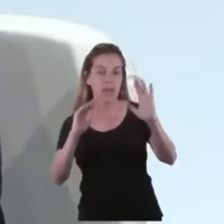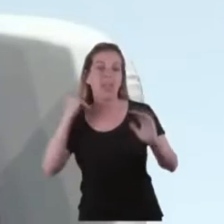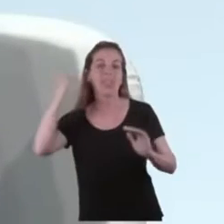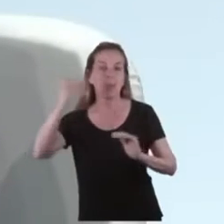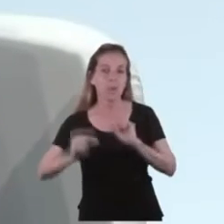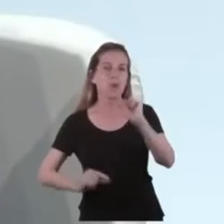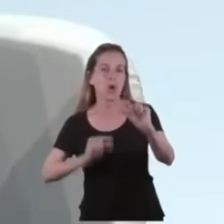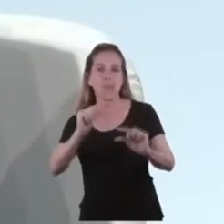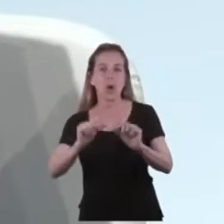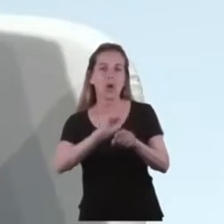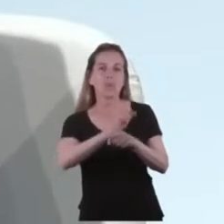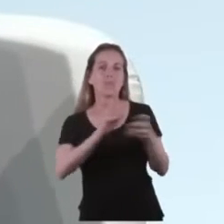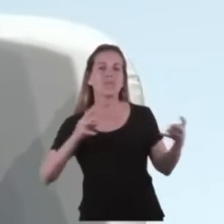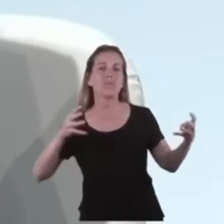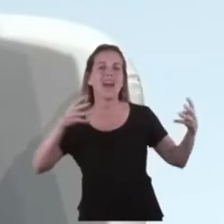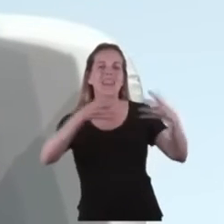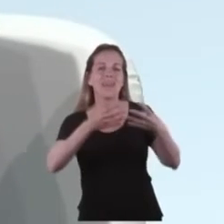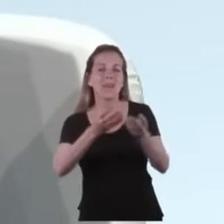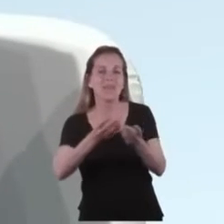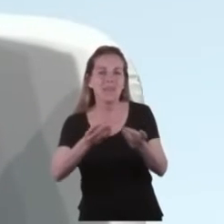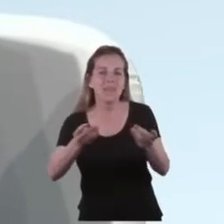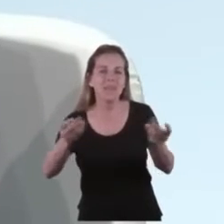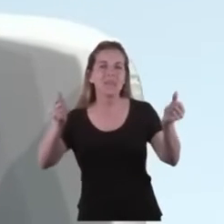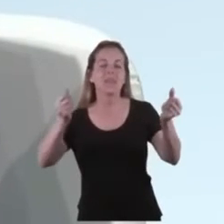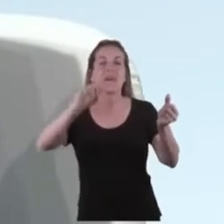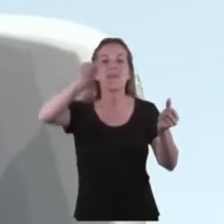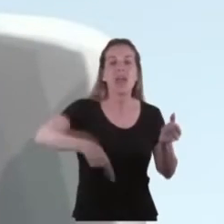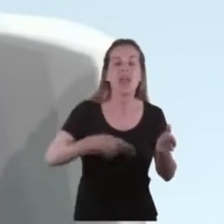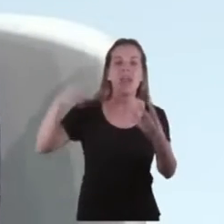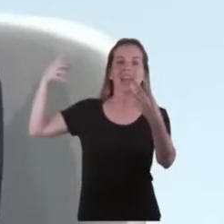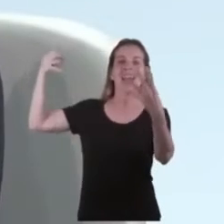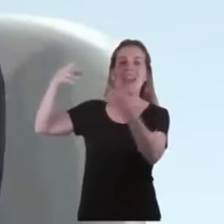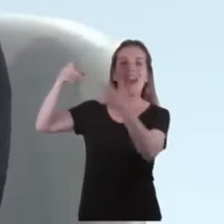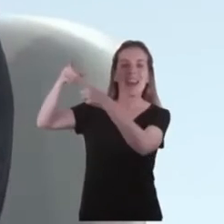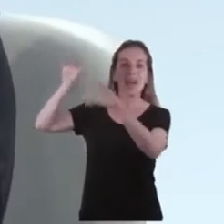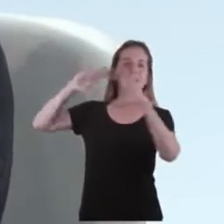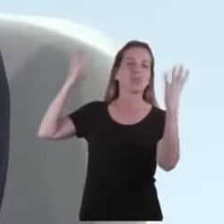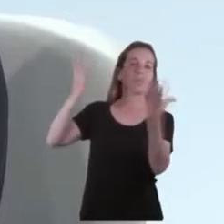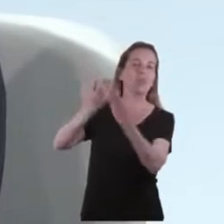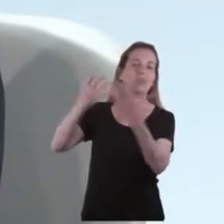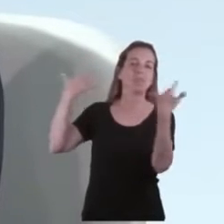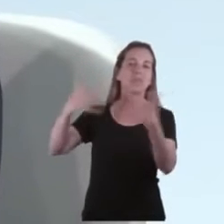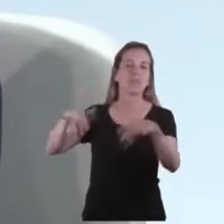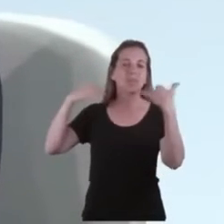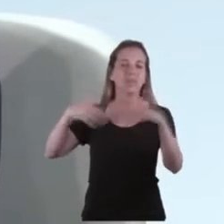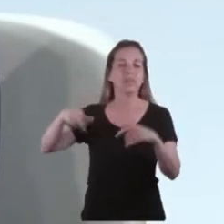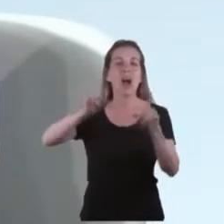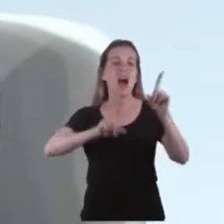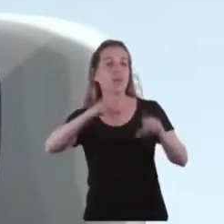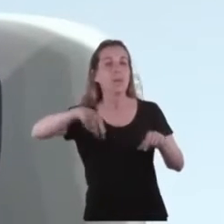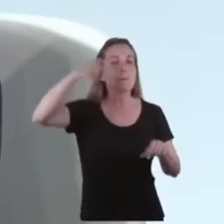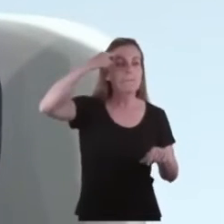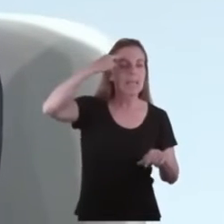desapareciendo, aparece una guerra que conmueve definitivamente al mundo todo. Si alguien piensa que la guerra es un